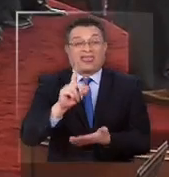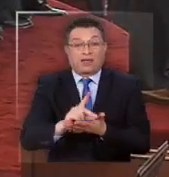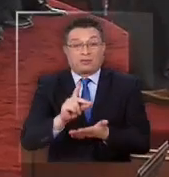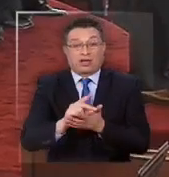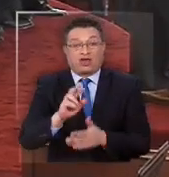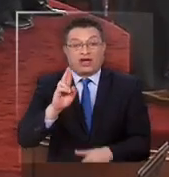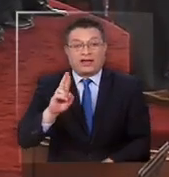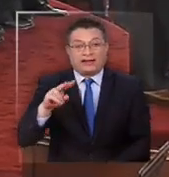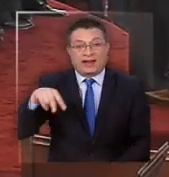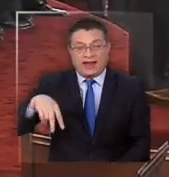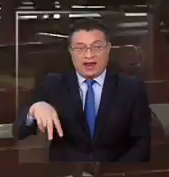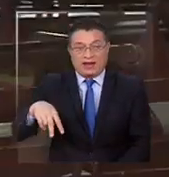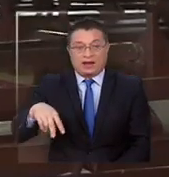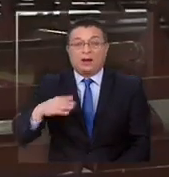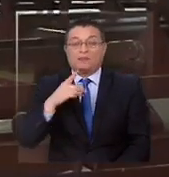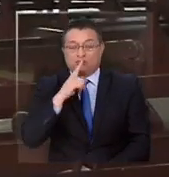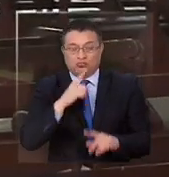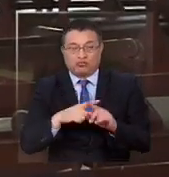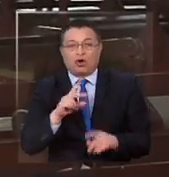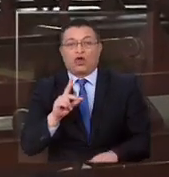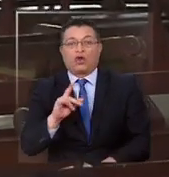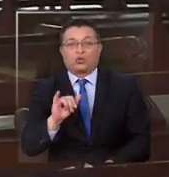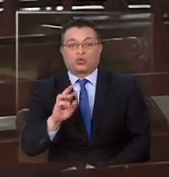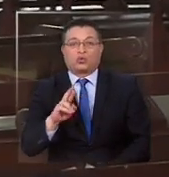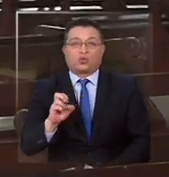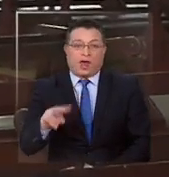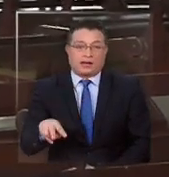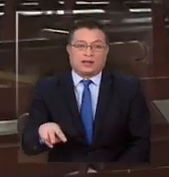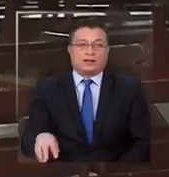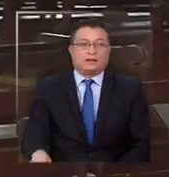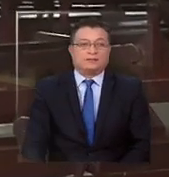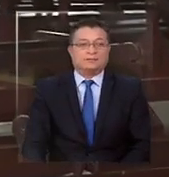de renovación nacional también le pedido durante duramente